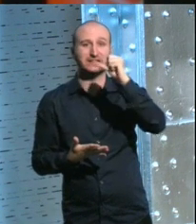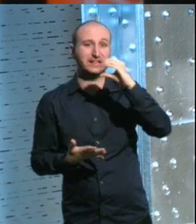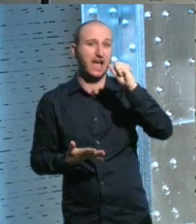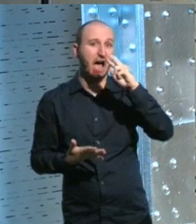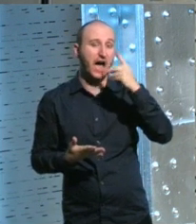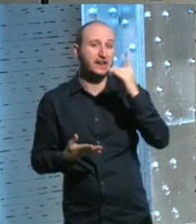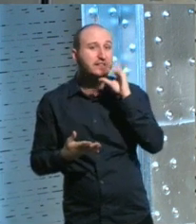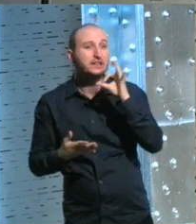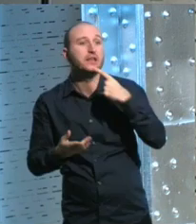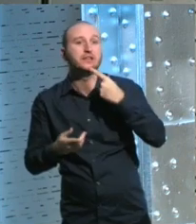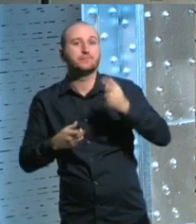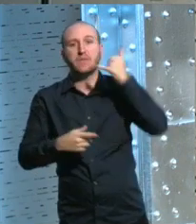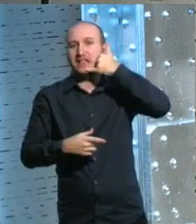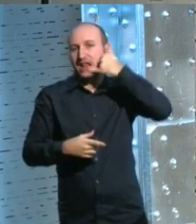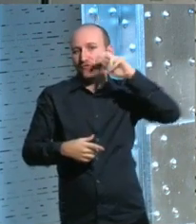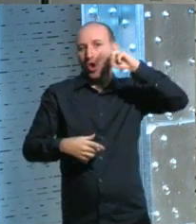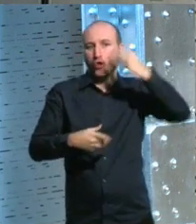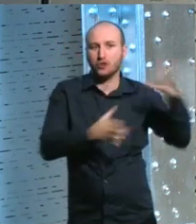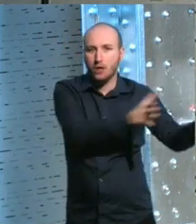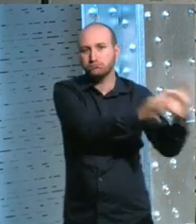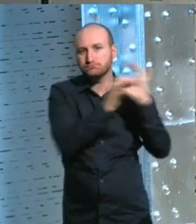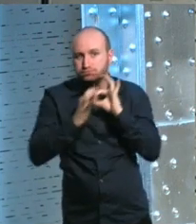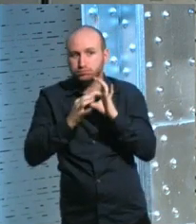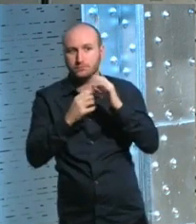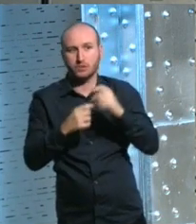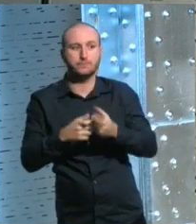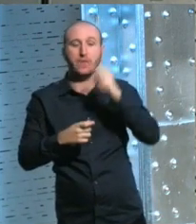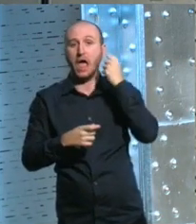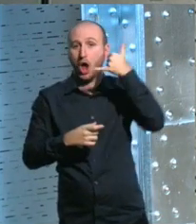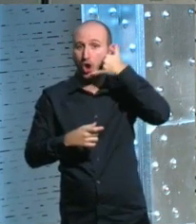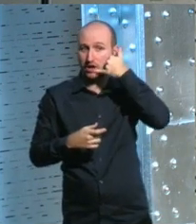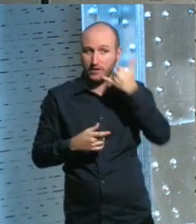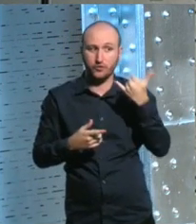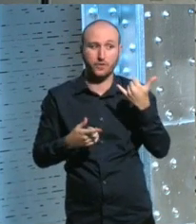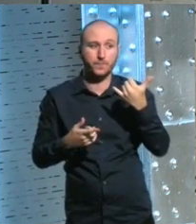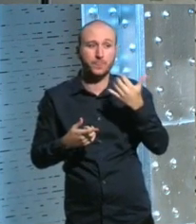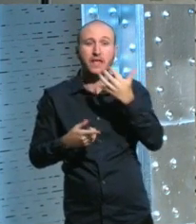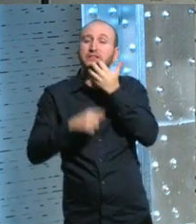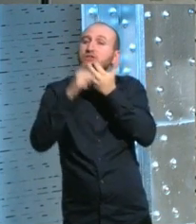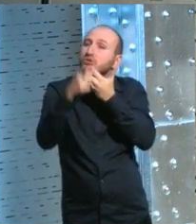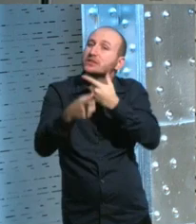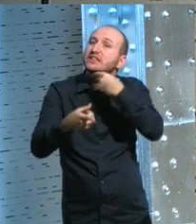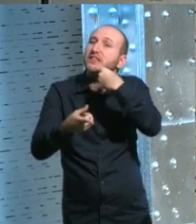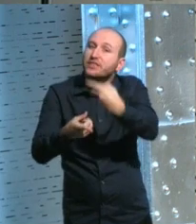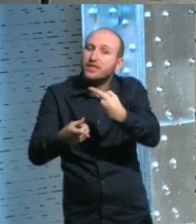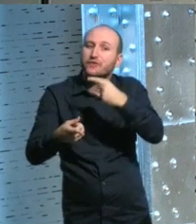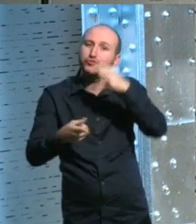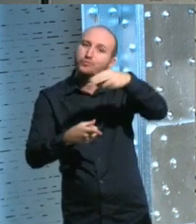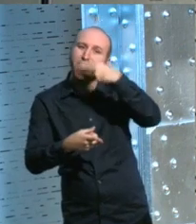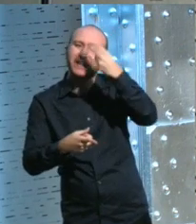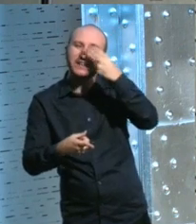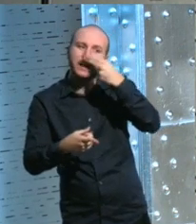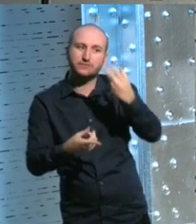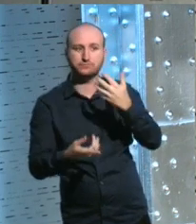Alert en su teléfono, el teléfono que uno tenga. Cuando usted dice que tiene interés, que